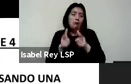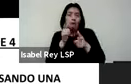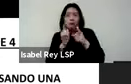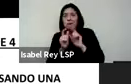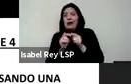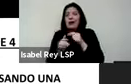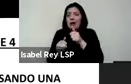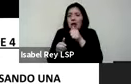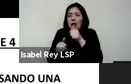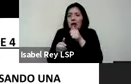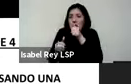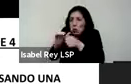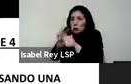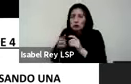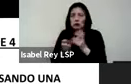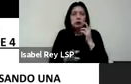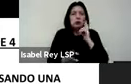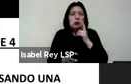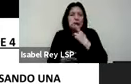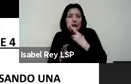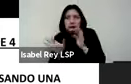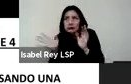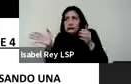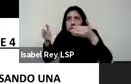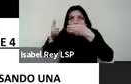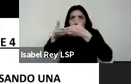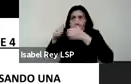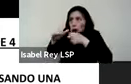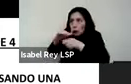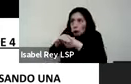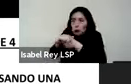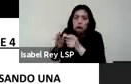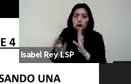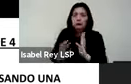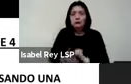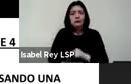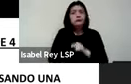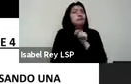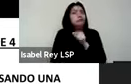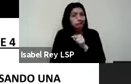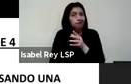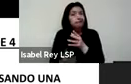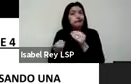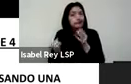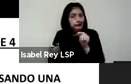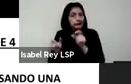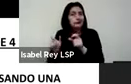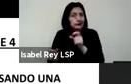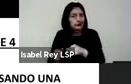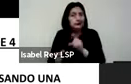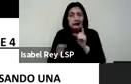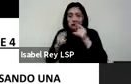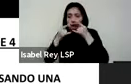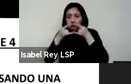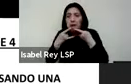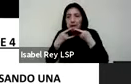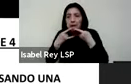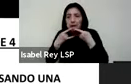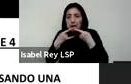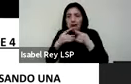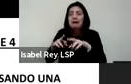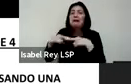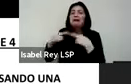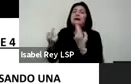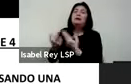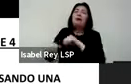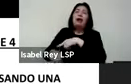clandestino, a un restaurante cerrado, ahí va a haber mucha gente, sin mascarilla, reunida por